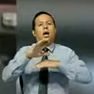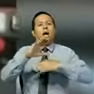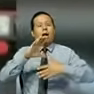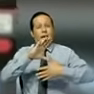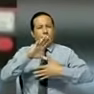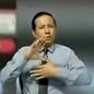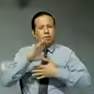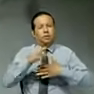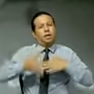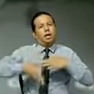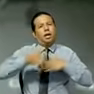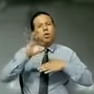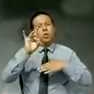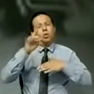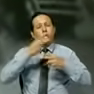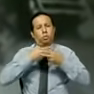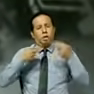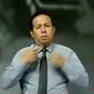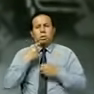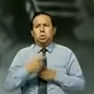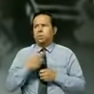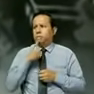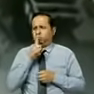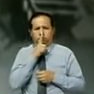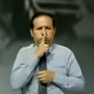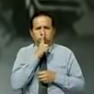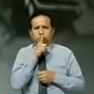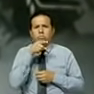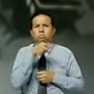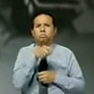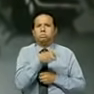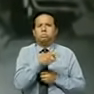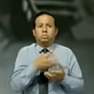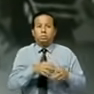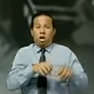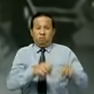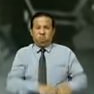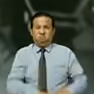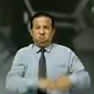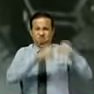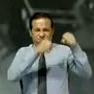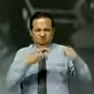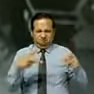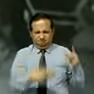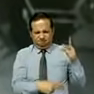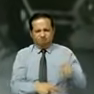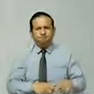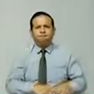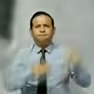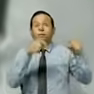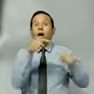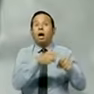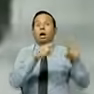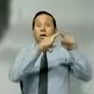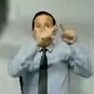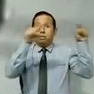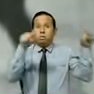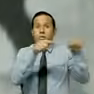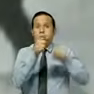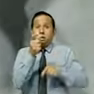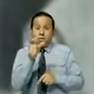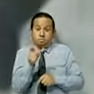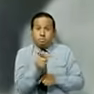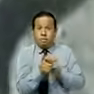una facilidad asombrosa. Acaban con los seguros y candados del supermercado y directo a uno de los cajeros. En el interior,